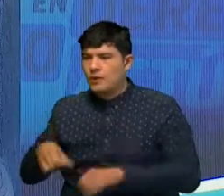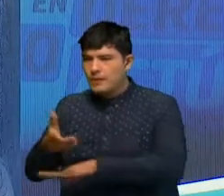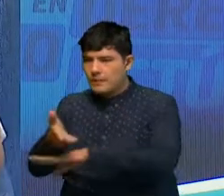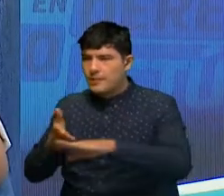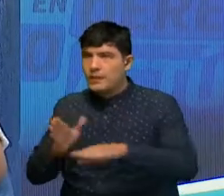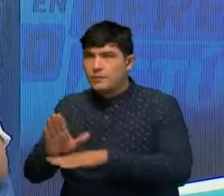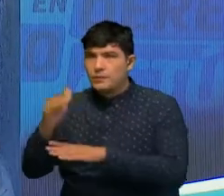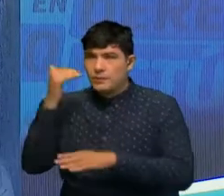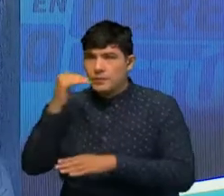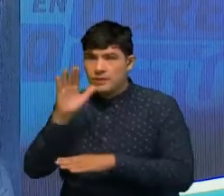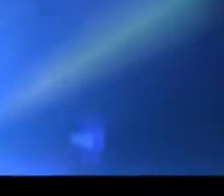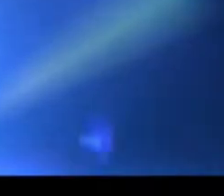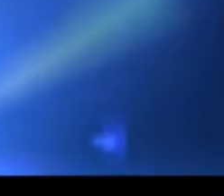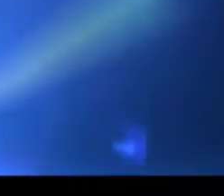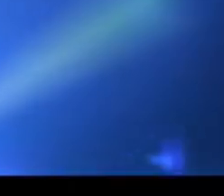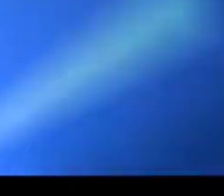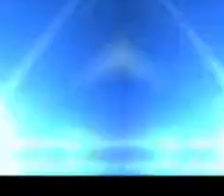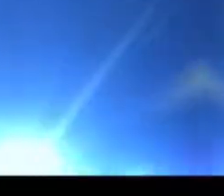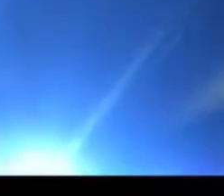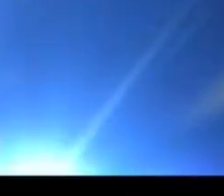por esas funciones. Ya regresamos.